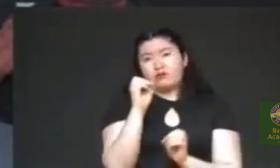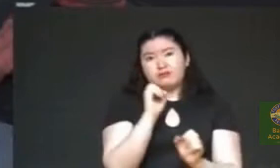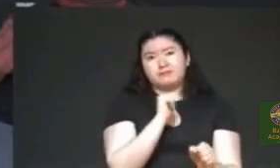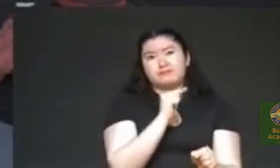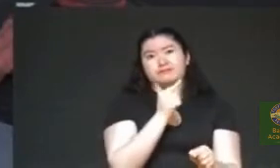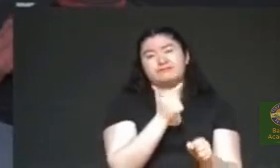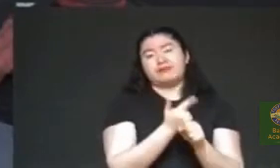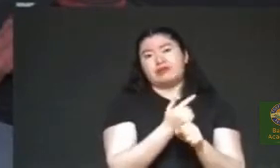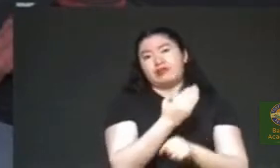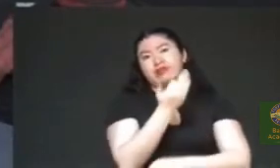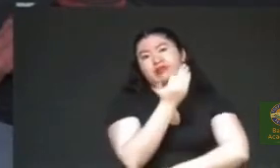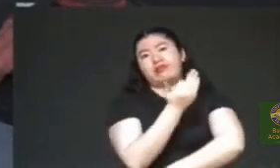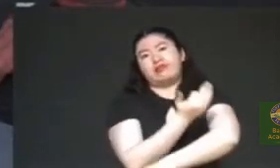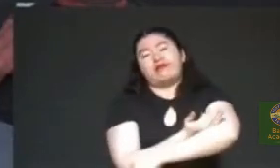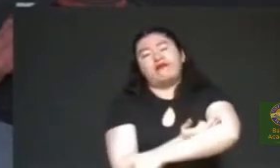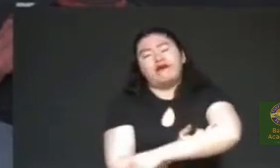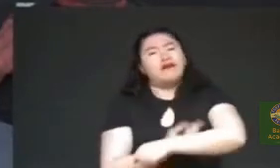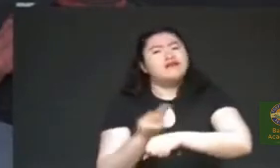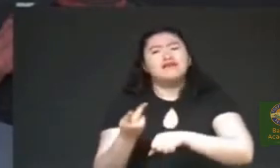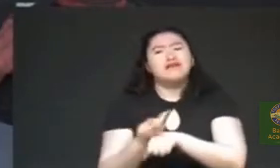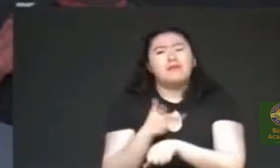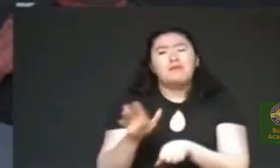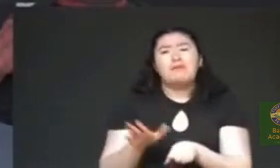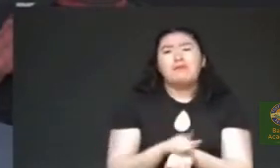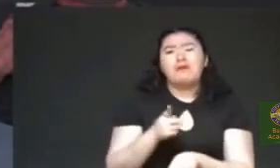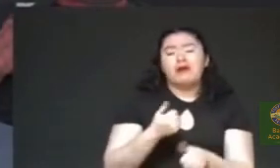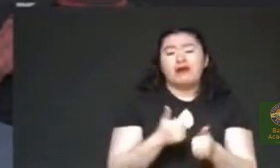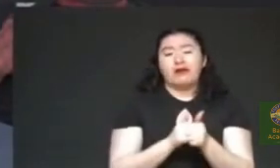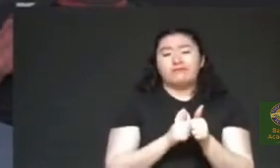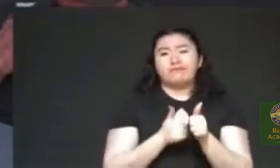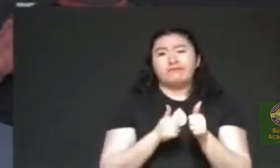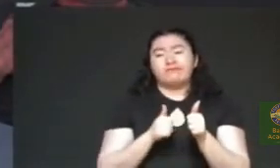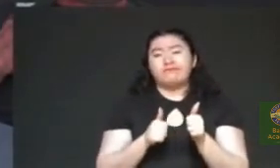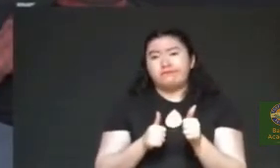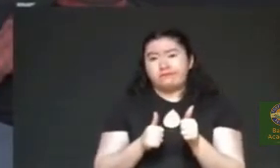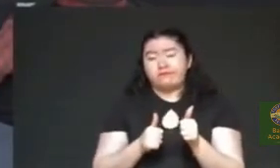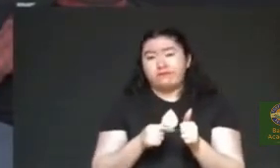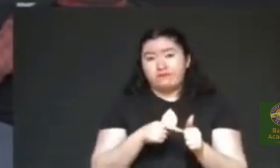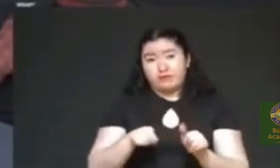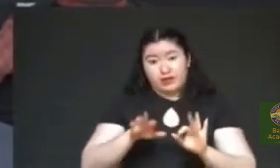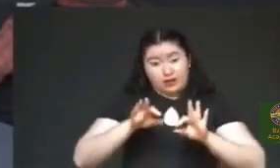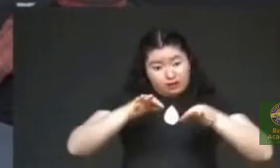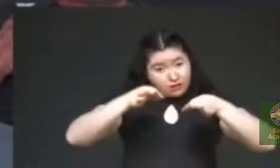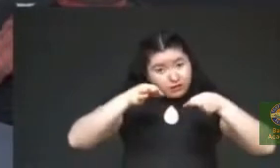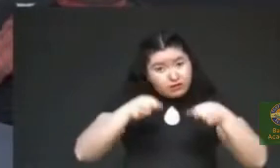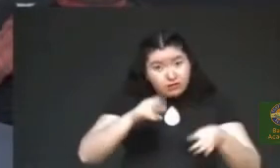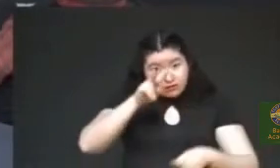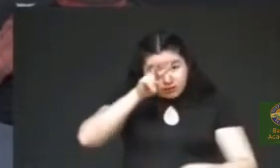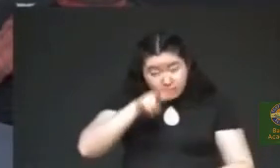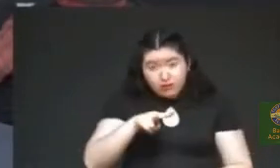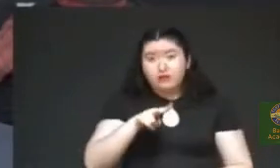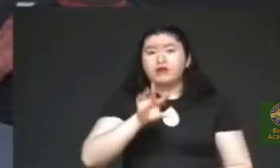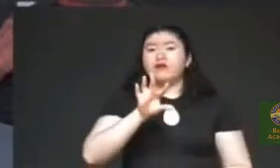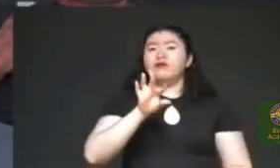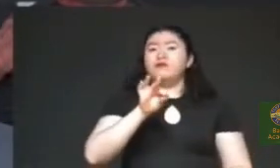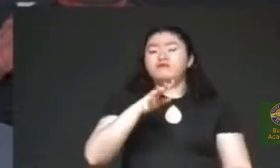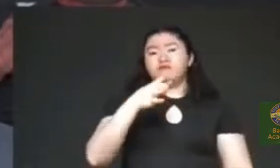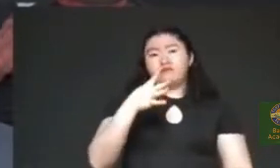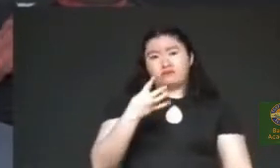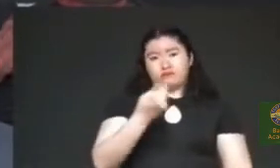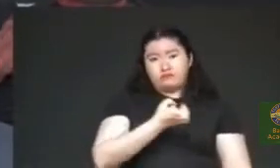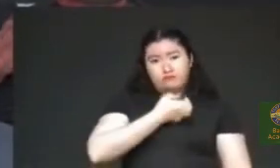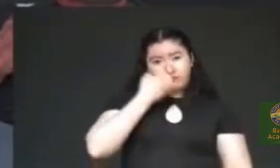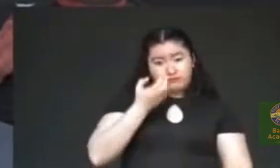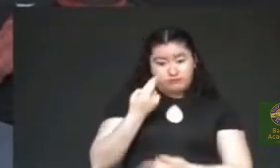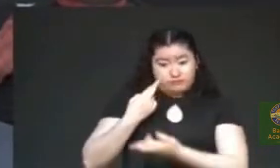está retrasando, y si entonces se tiene garantizado o no que estas 44 escuelas van a incluirse en el retorno a